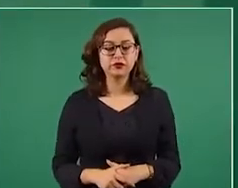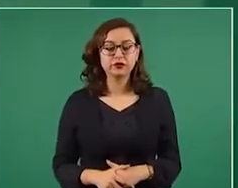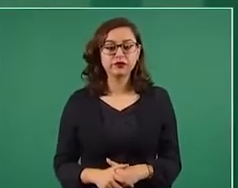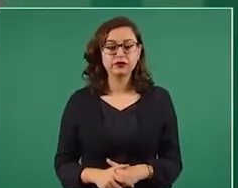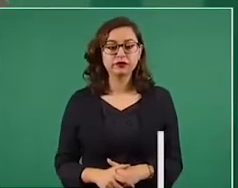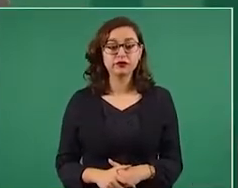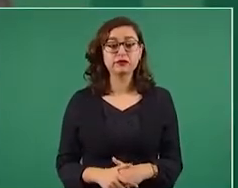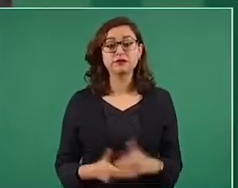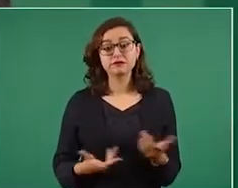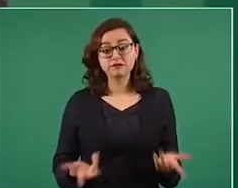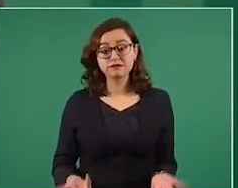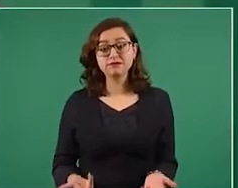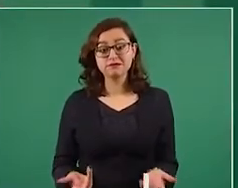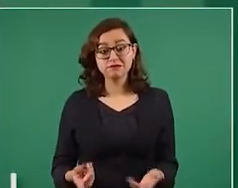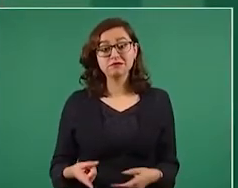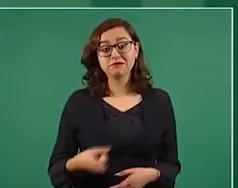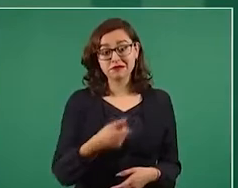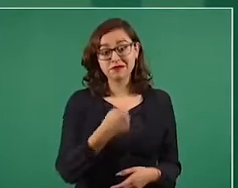me espiaban